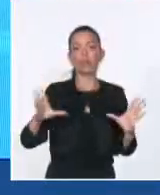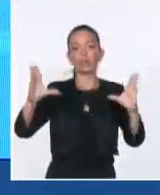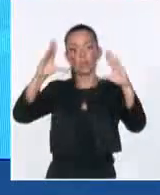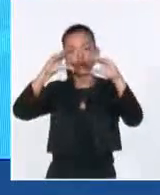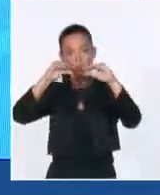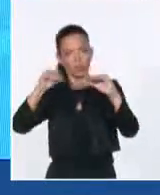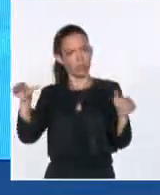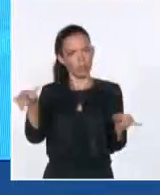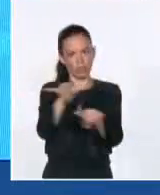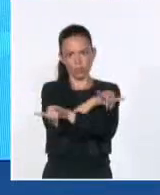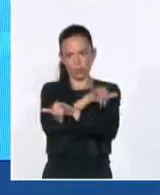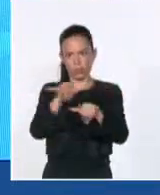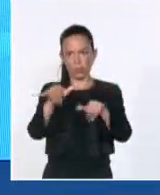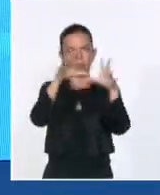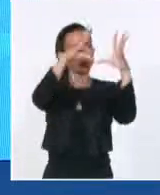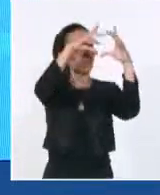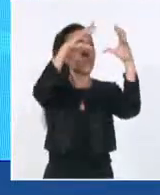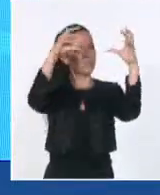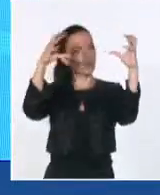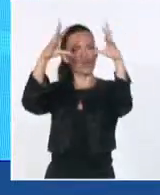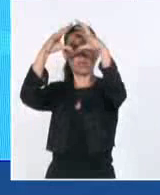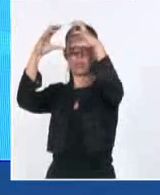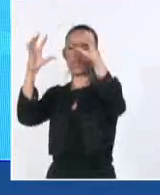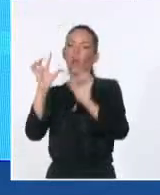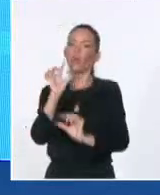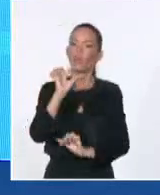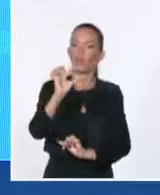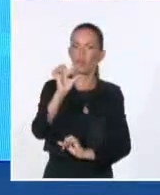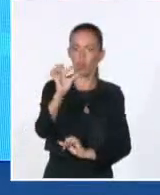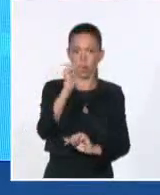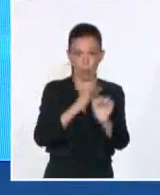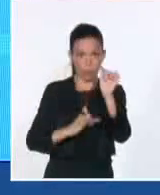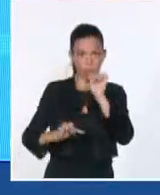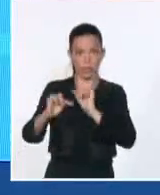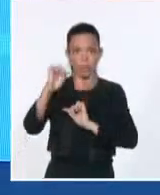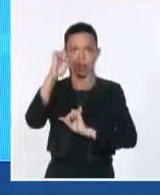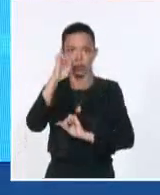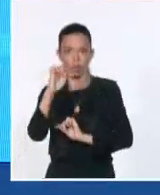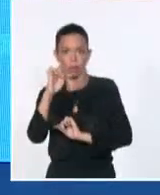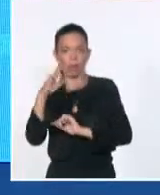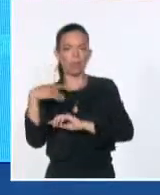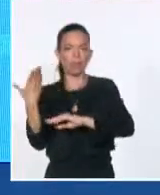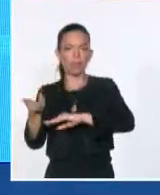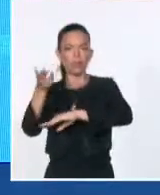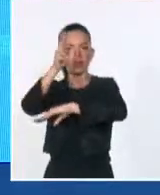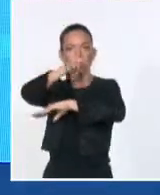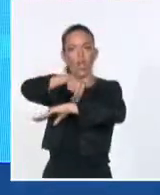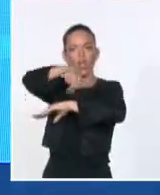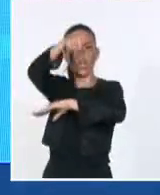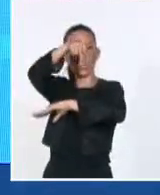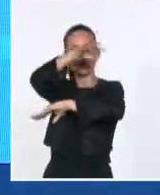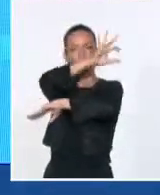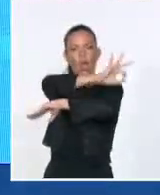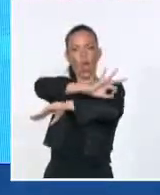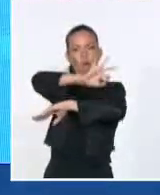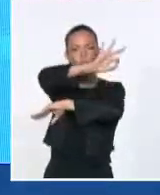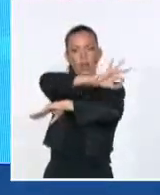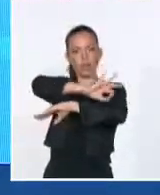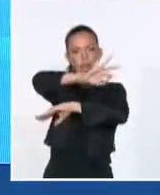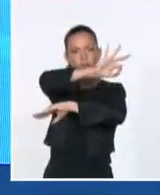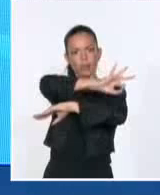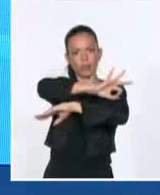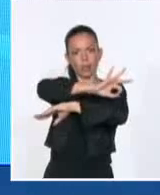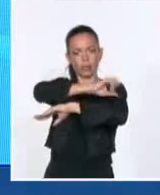nubosidad, parcialmente nublado en algunas localidades, principalmente hacia zonas de la costa norte de la región oriental, también en la Isla